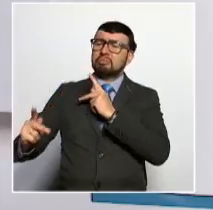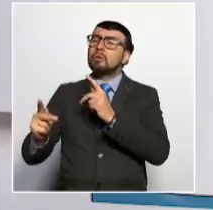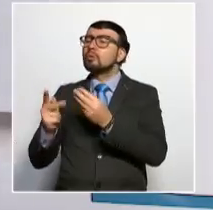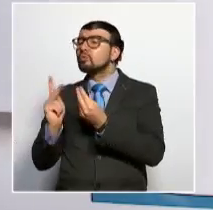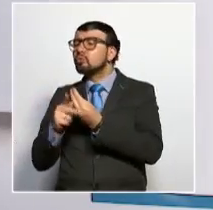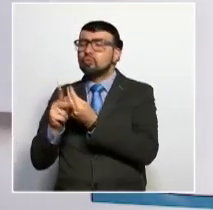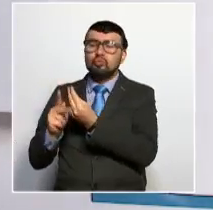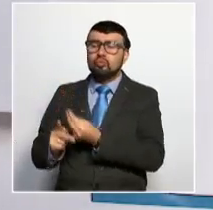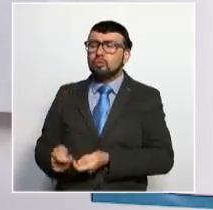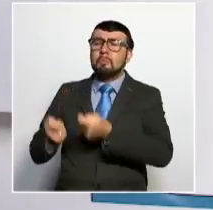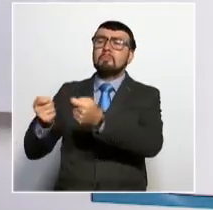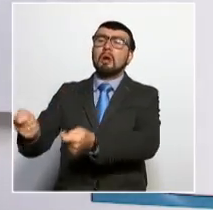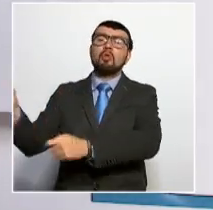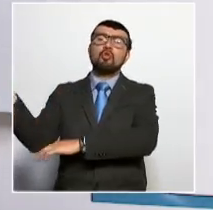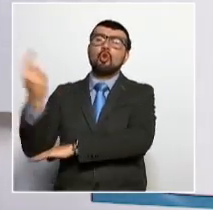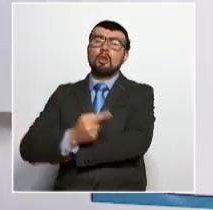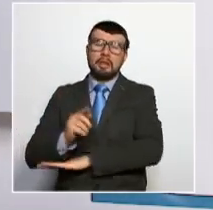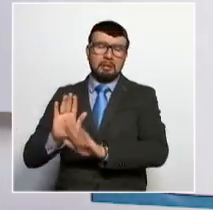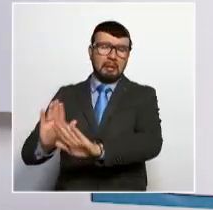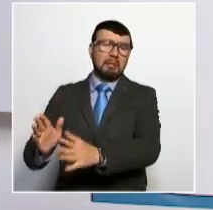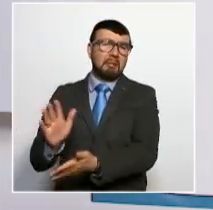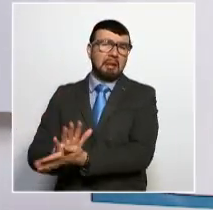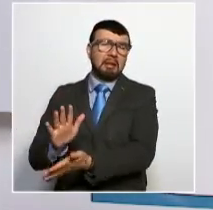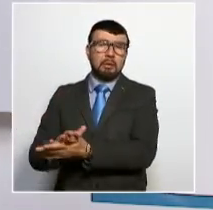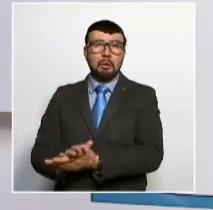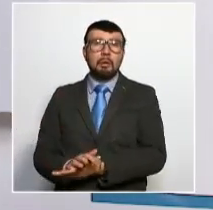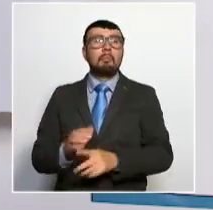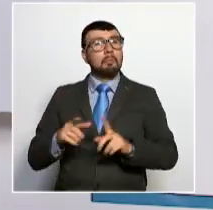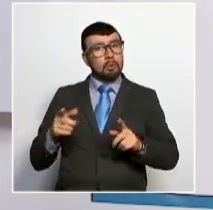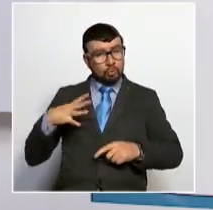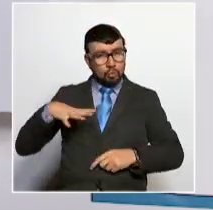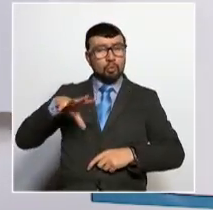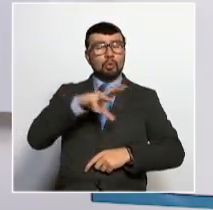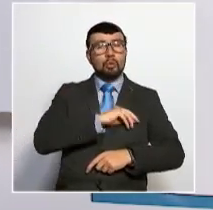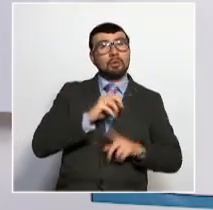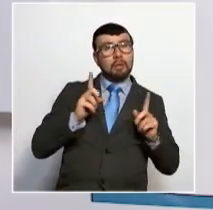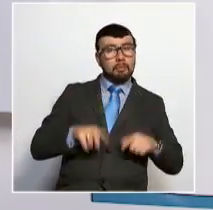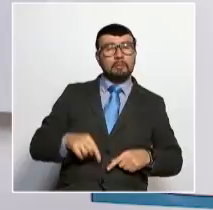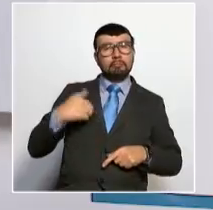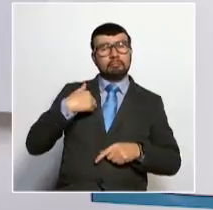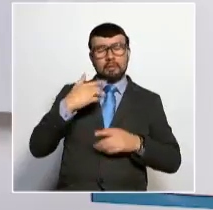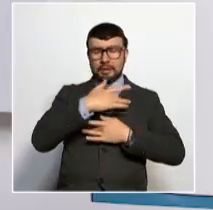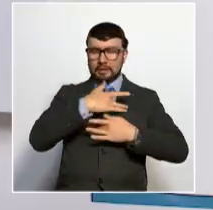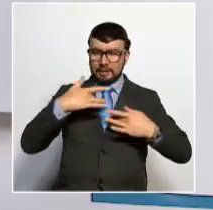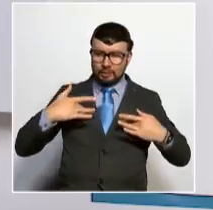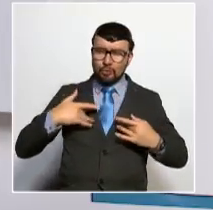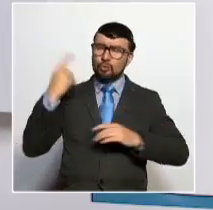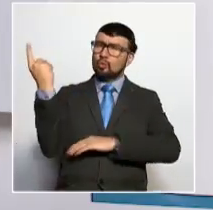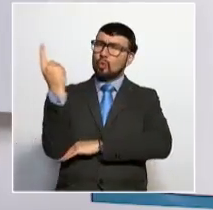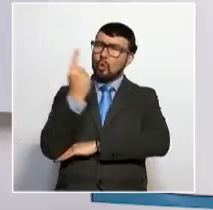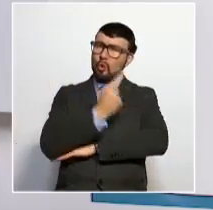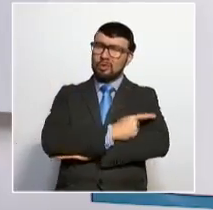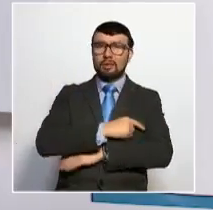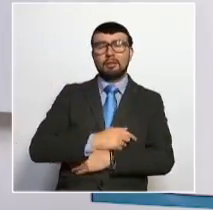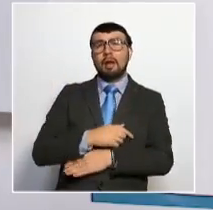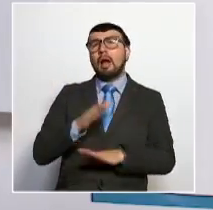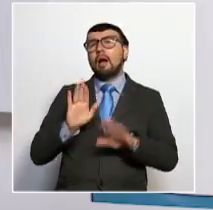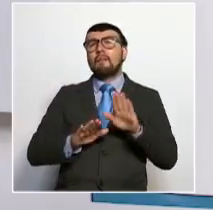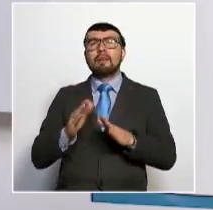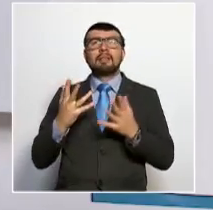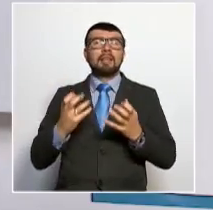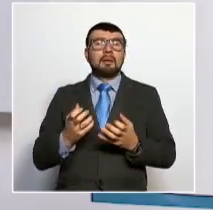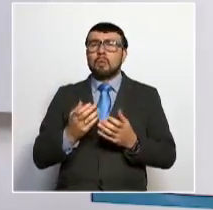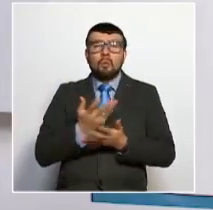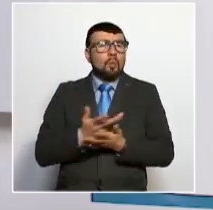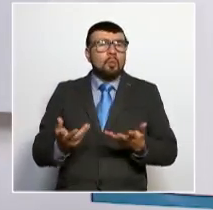salud en una tienda naturista, en una droguería, con las pasticas del nochero de la abuelita, lo que nos recomienda cualquier